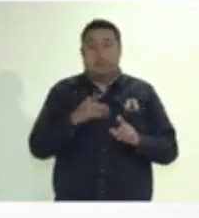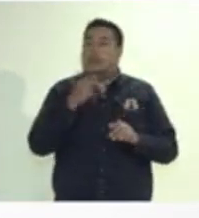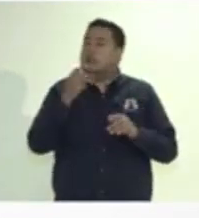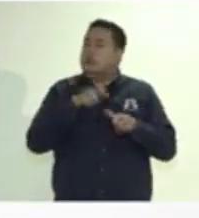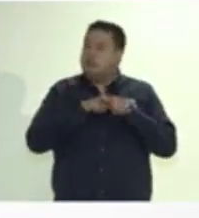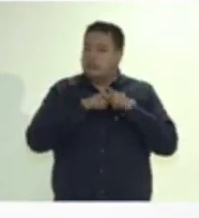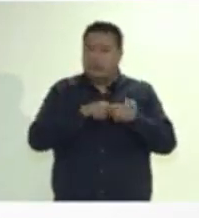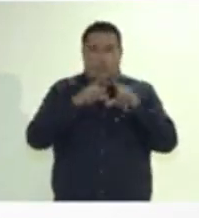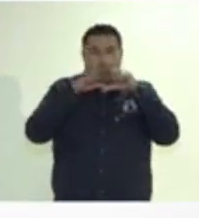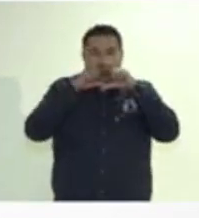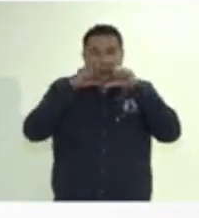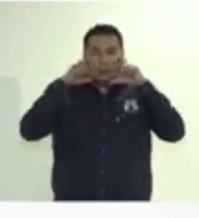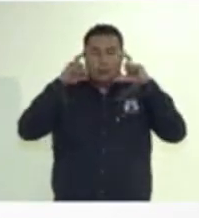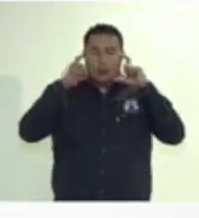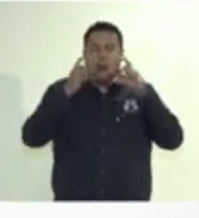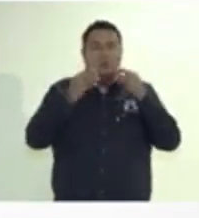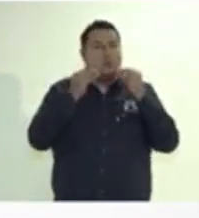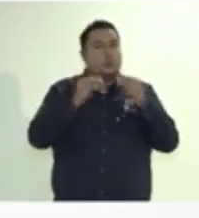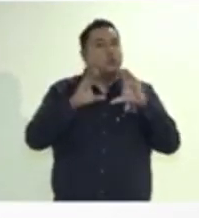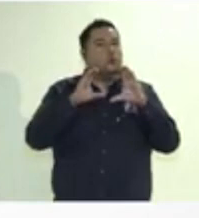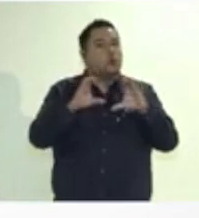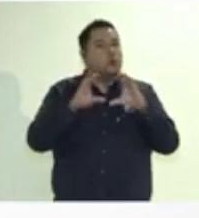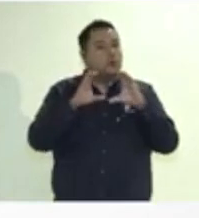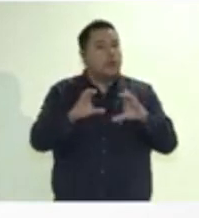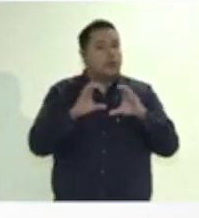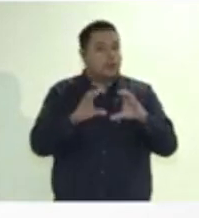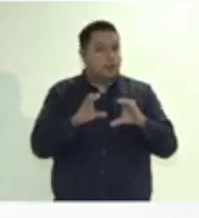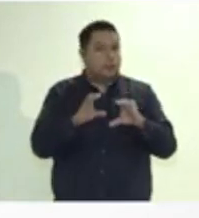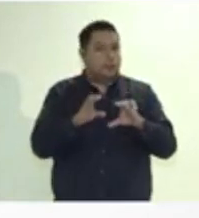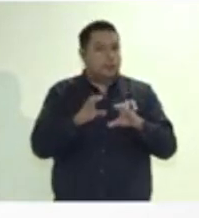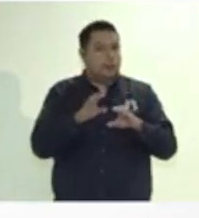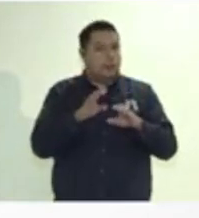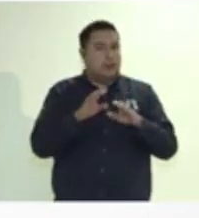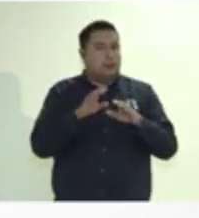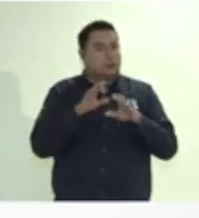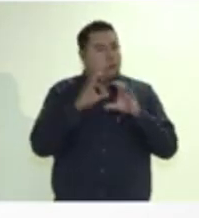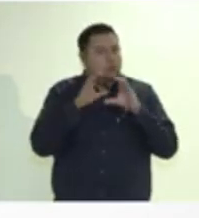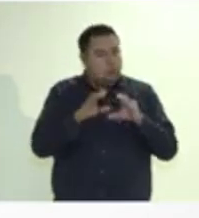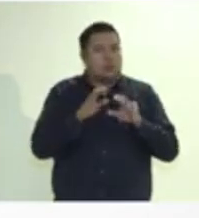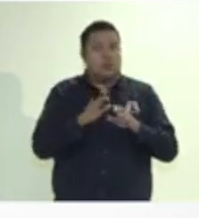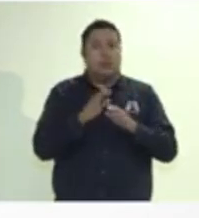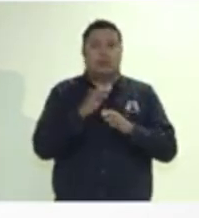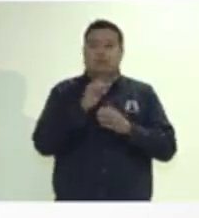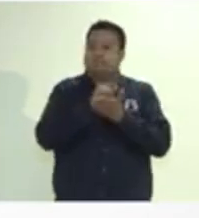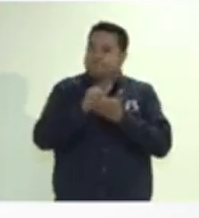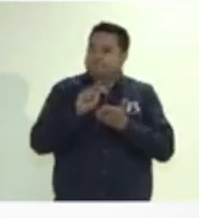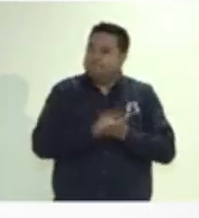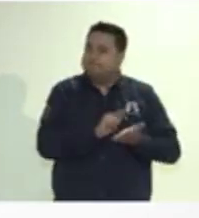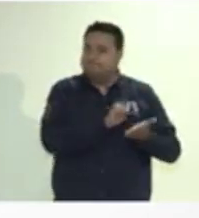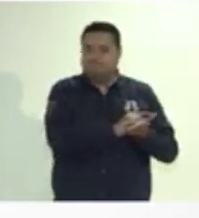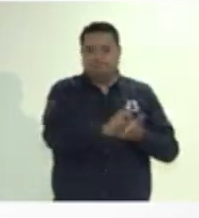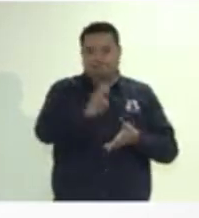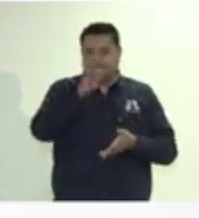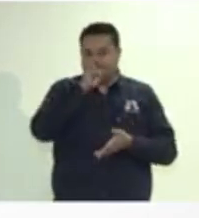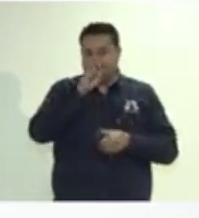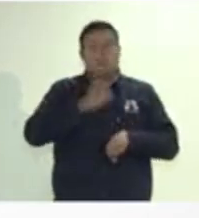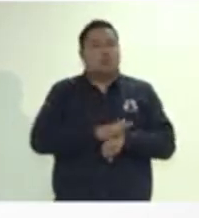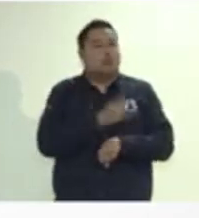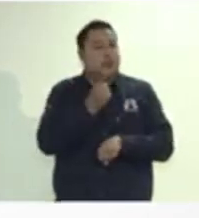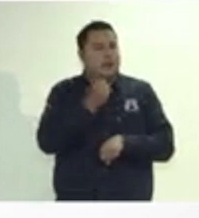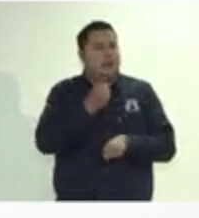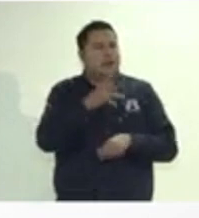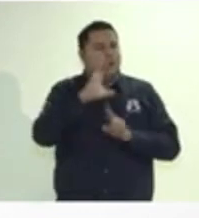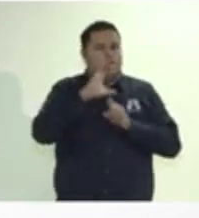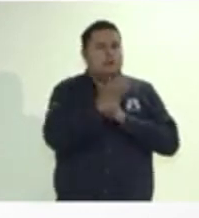y deberá tener mucho cuidado con las medidas higiénico-sanitarias porque porque se ha tomado esta determinación